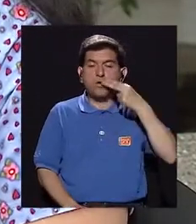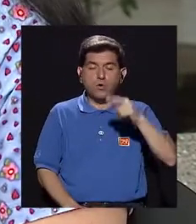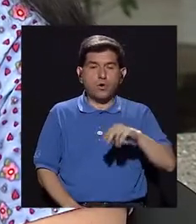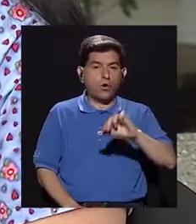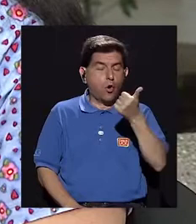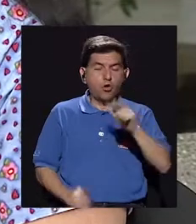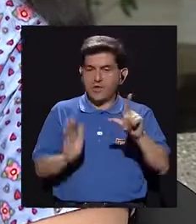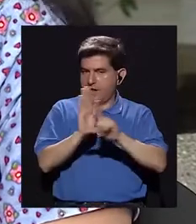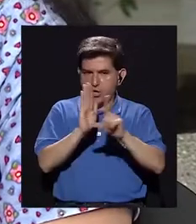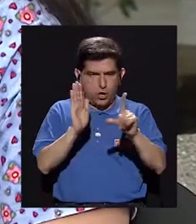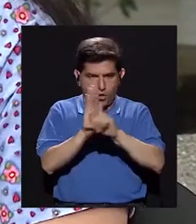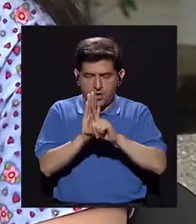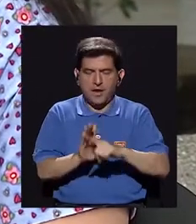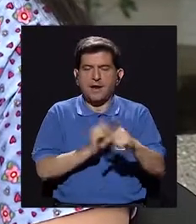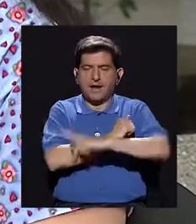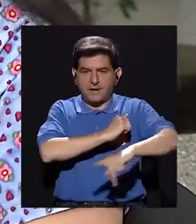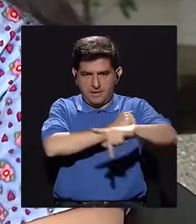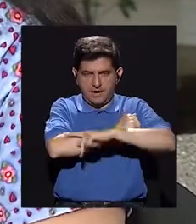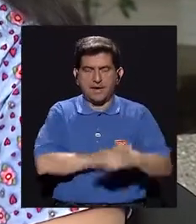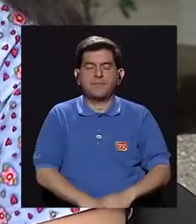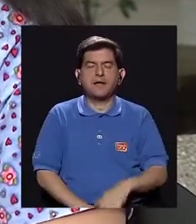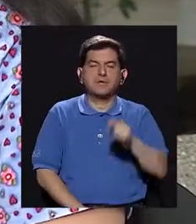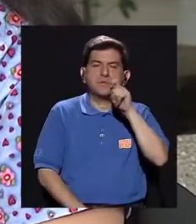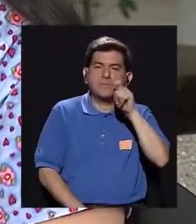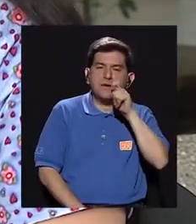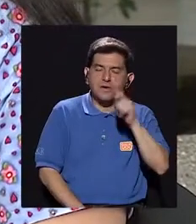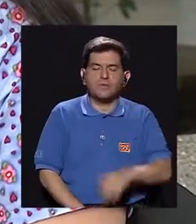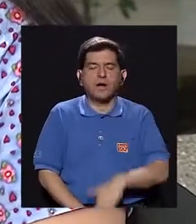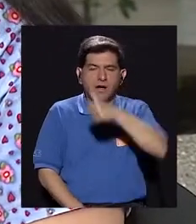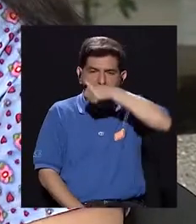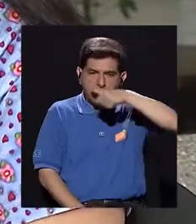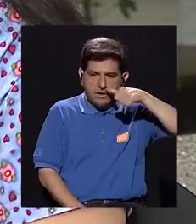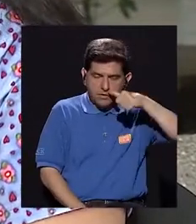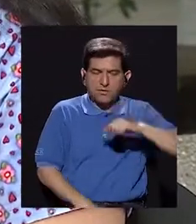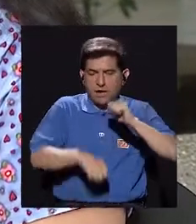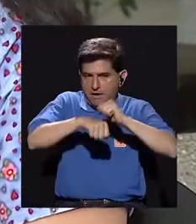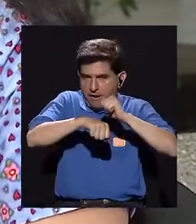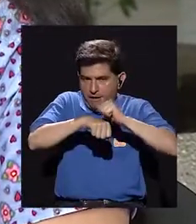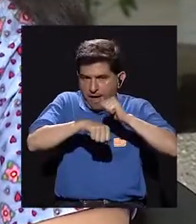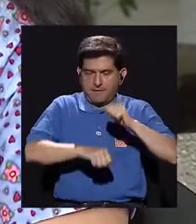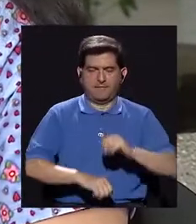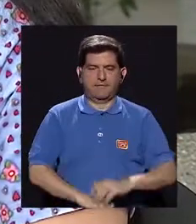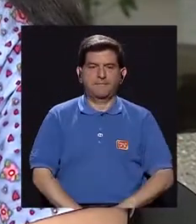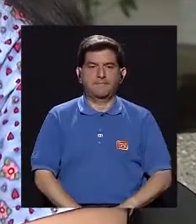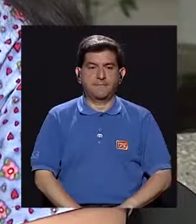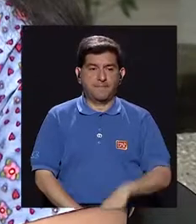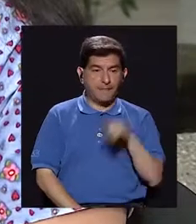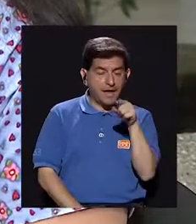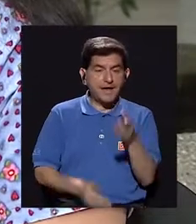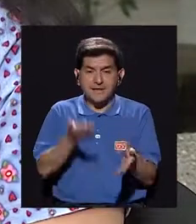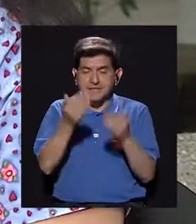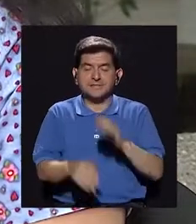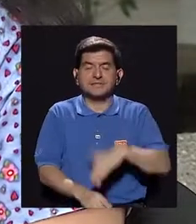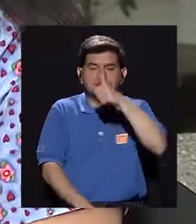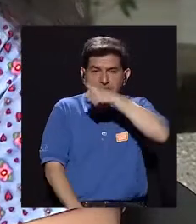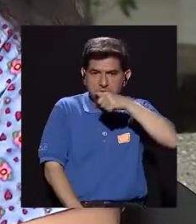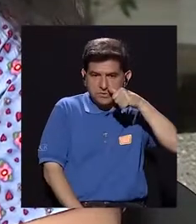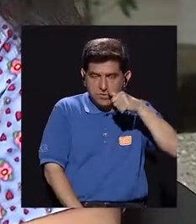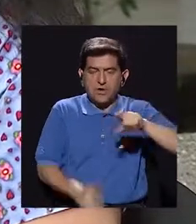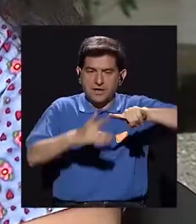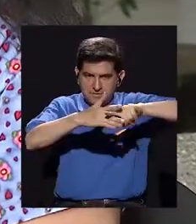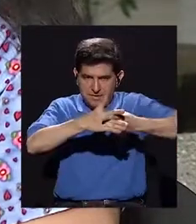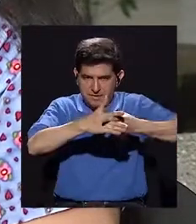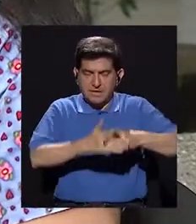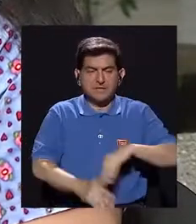están las ilegales, que en este momento en nuestro país está la marihuana, la cocaína, el crack, y esas son como las drogas con las